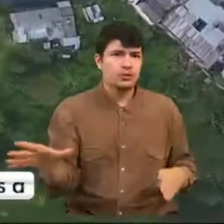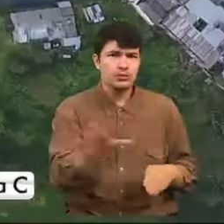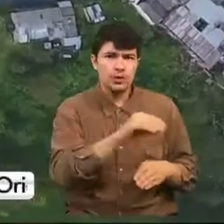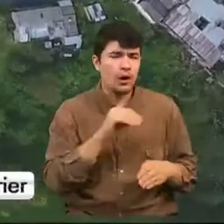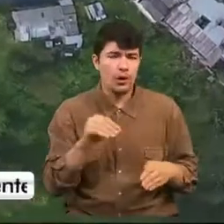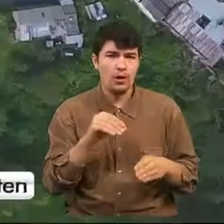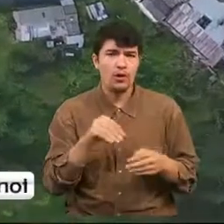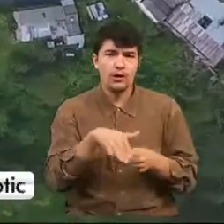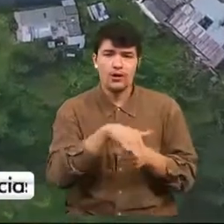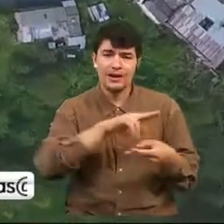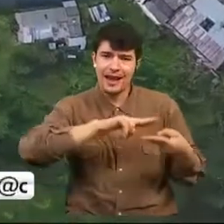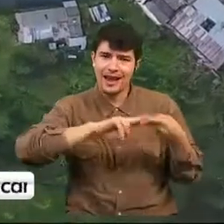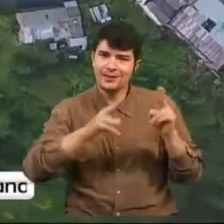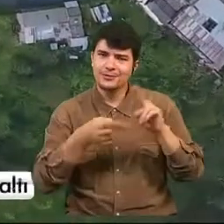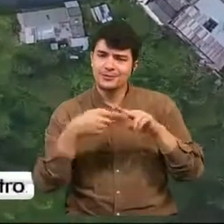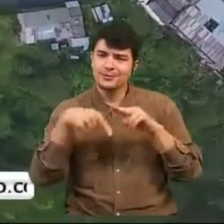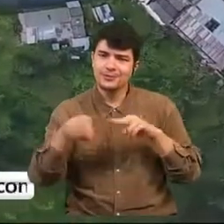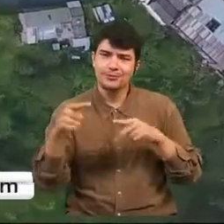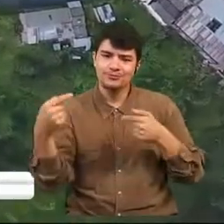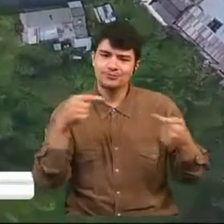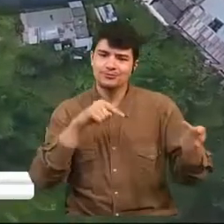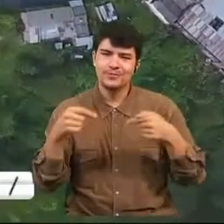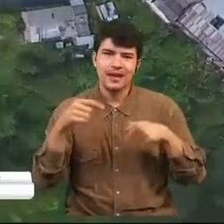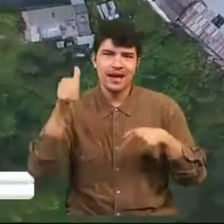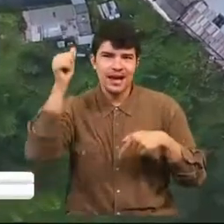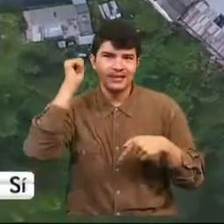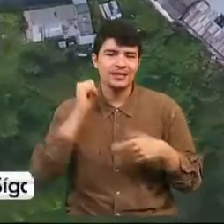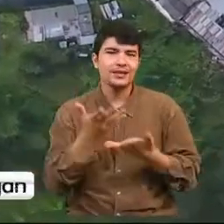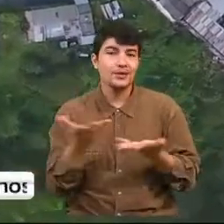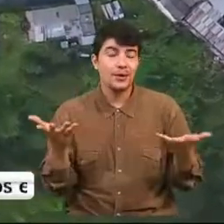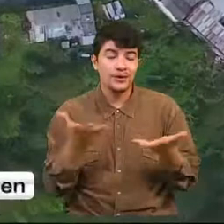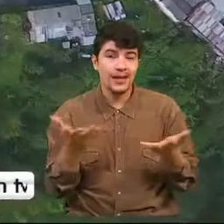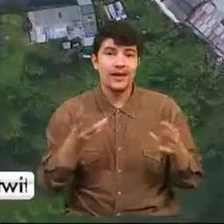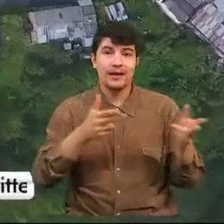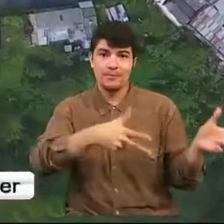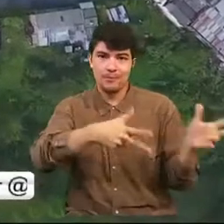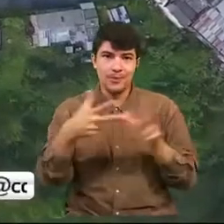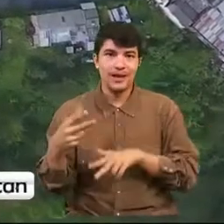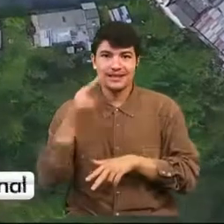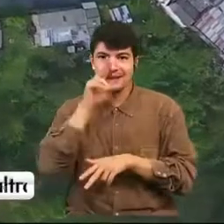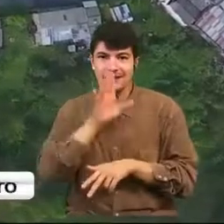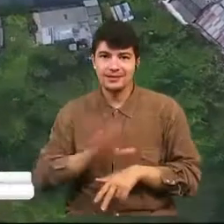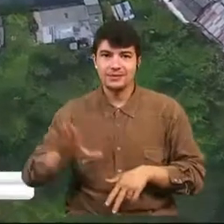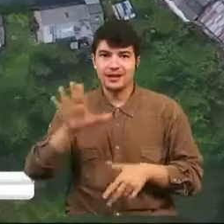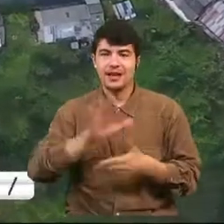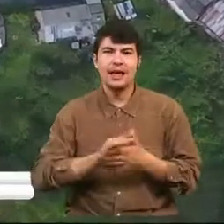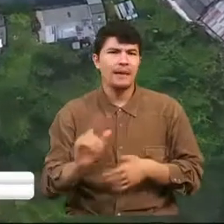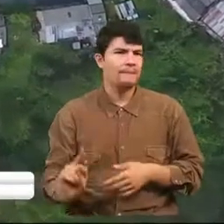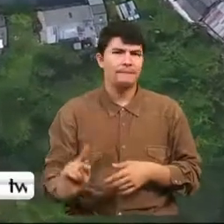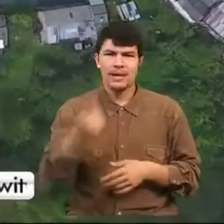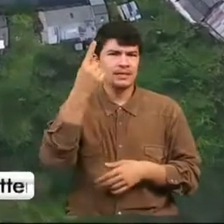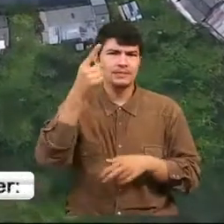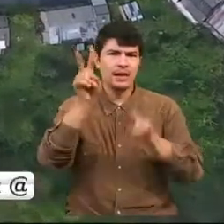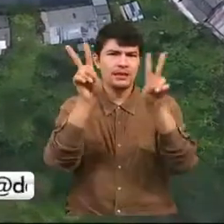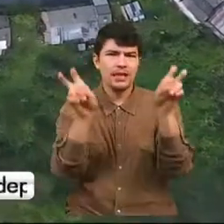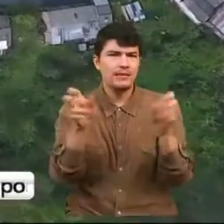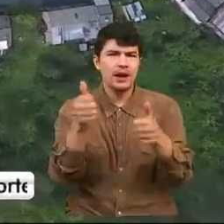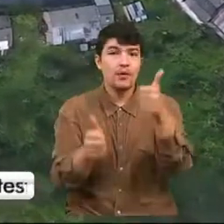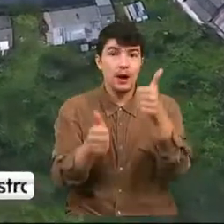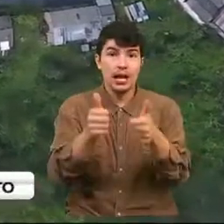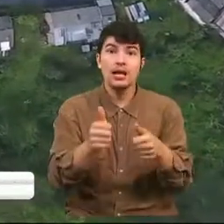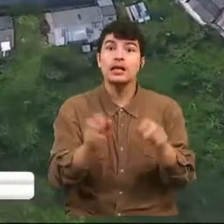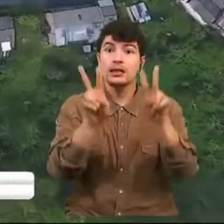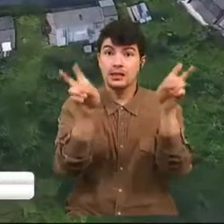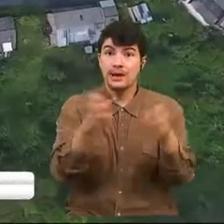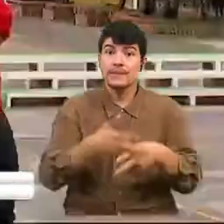llevó a cabo en ese conversatorio que se llevó a cabo también en Puente Nacional. Uno de los principales temas que se tocó en este conversatorio fue el tema de la